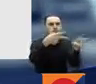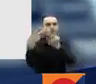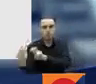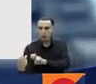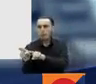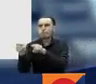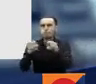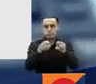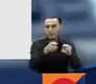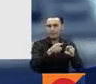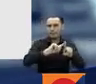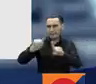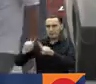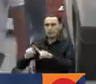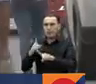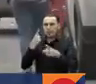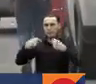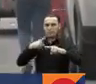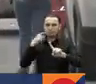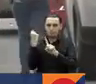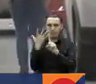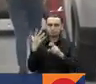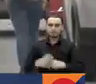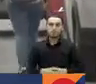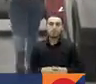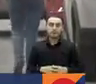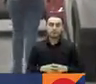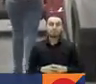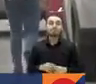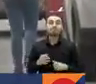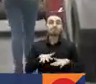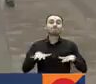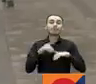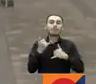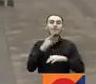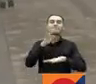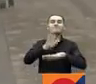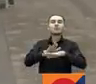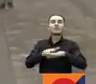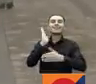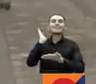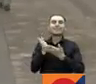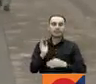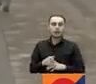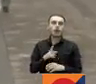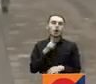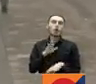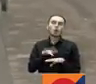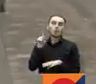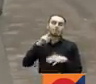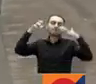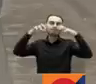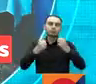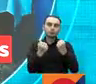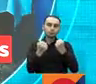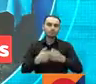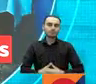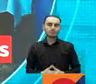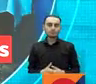y vehiculares que han sido afectados. En Jamundí fue decretada la urgencia manifiesta debido a las emergencias por las